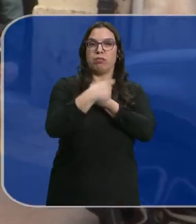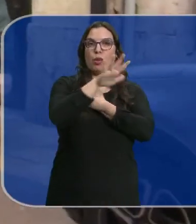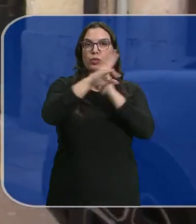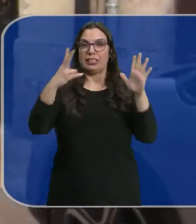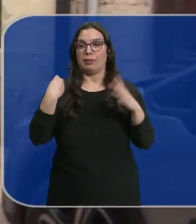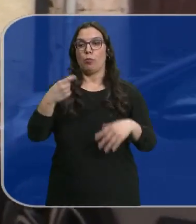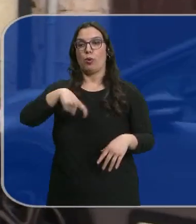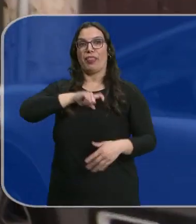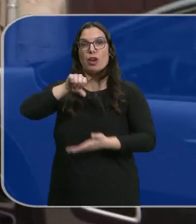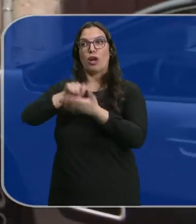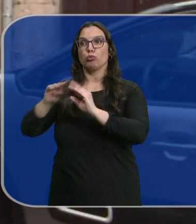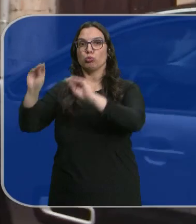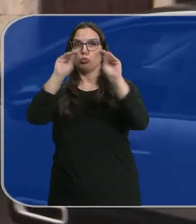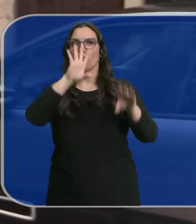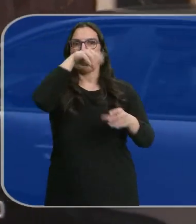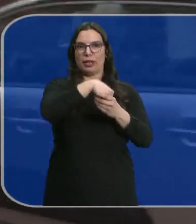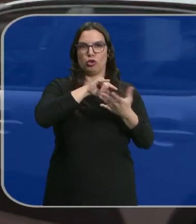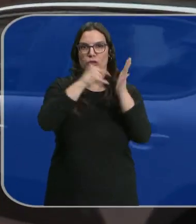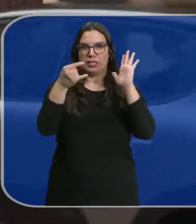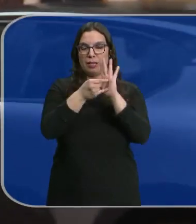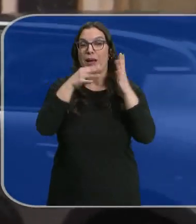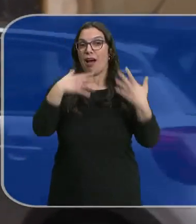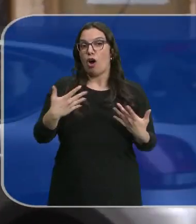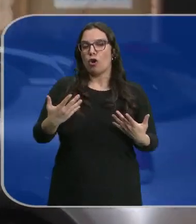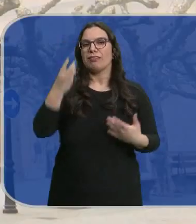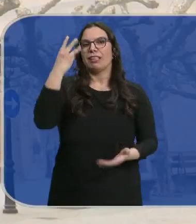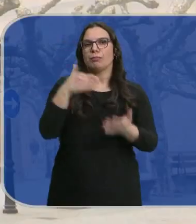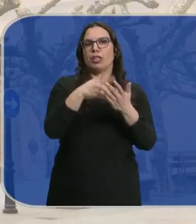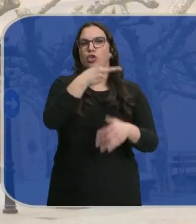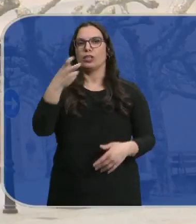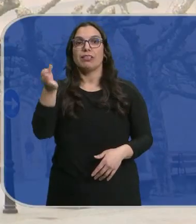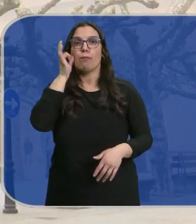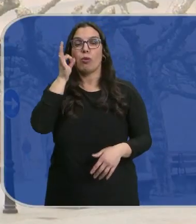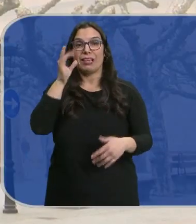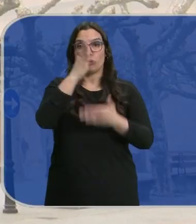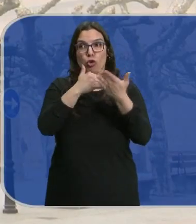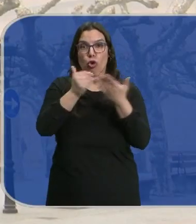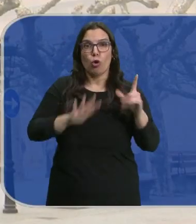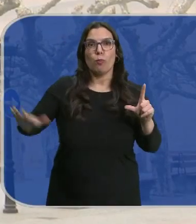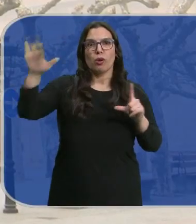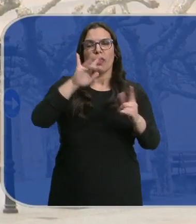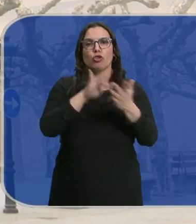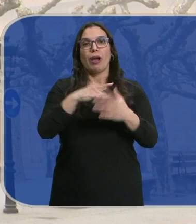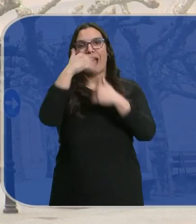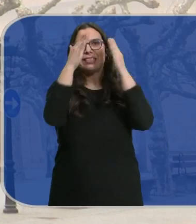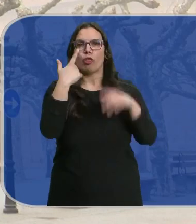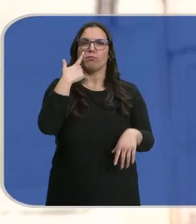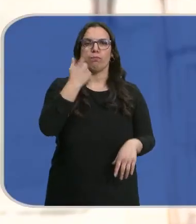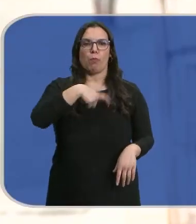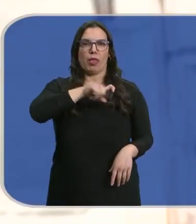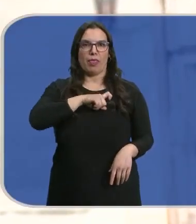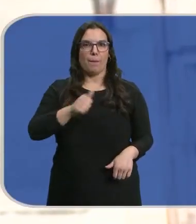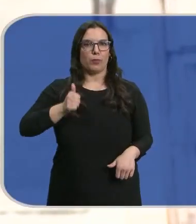policía local en los casos de violencia de género. Actualmente hay más de 3.200 mujeres en la comunidad que cuentan con atención